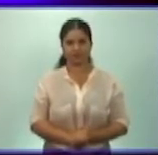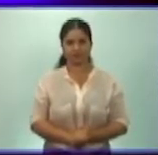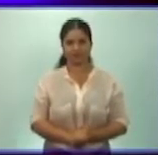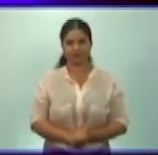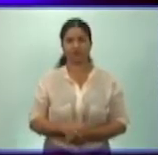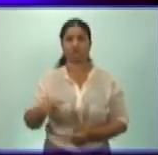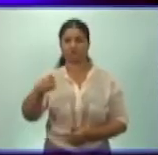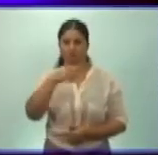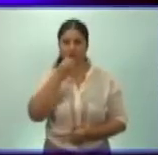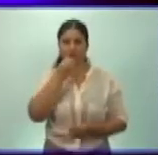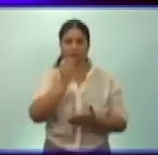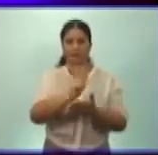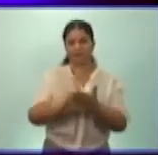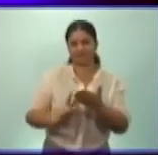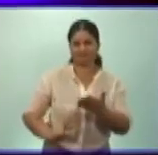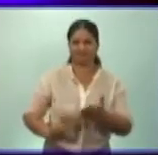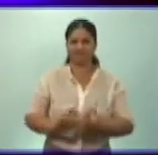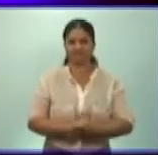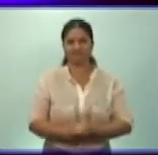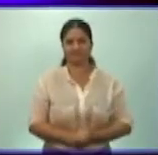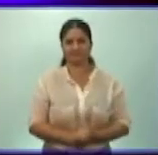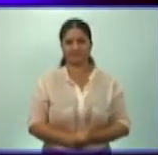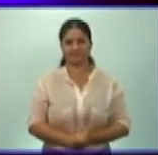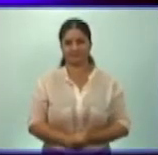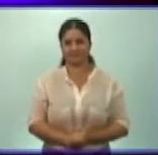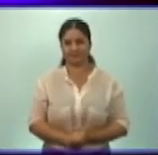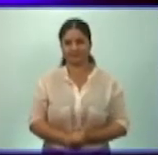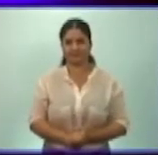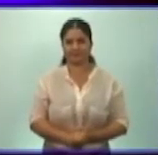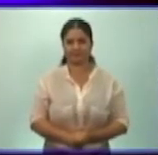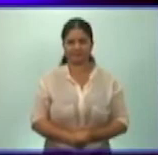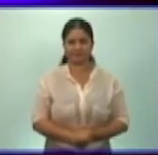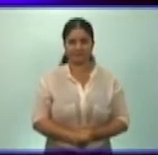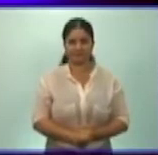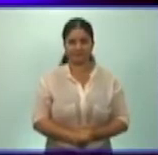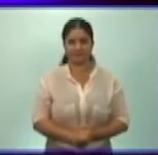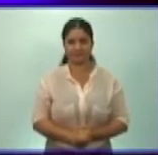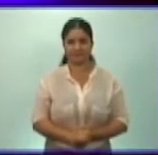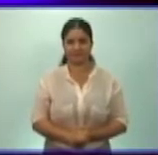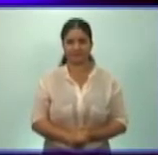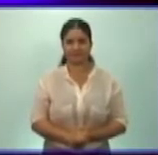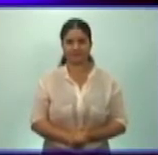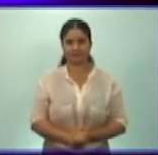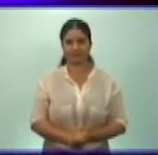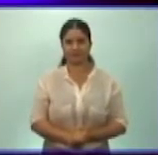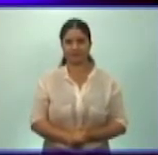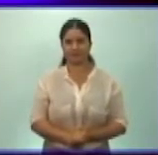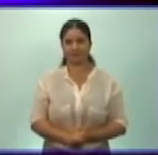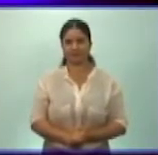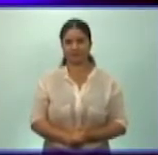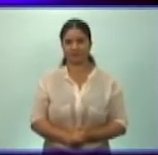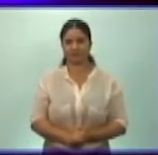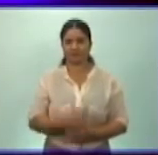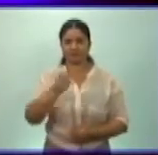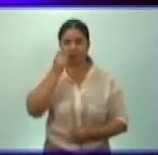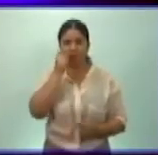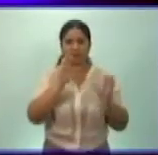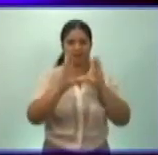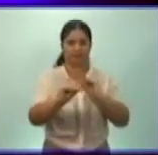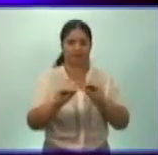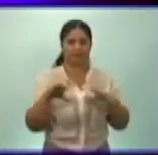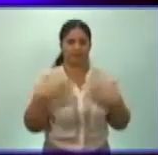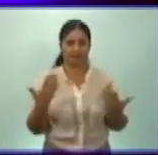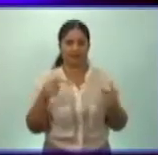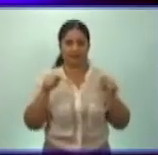que desempeño, no podía hacer nada mejor que atacar, por medio de pinturas ridículas, los vicios de mi